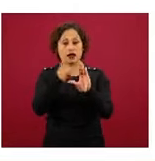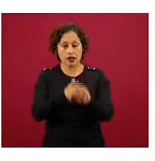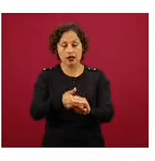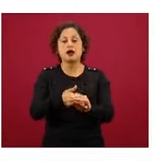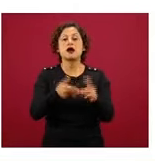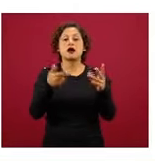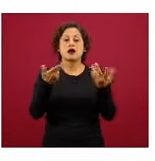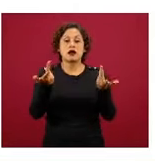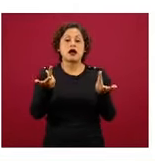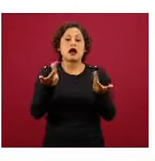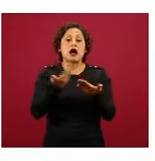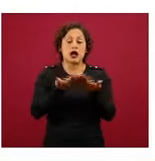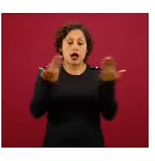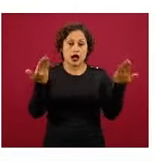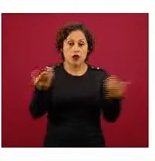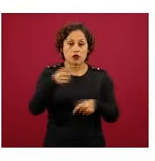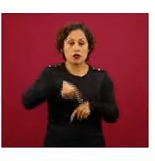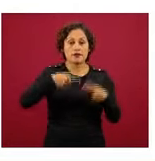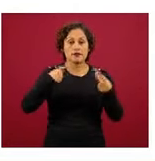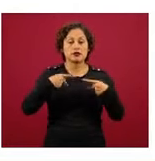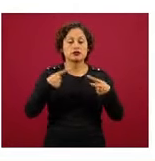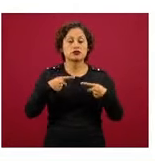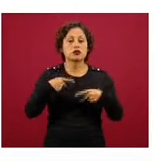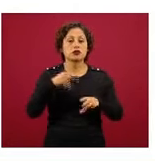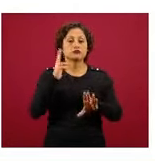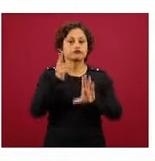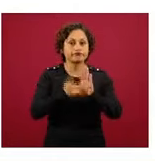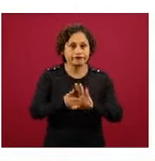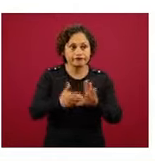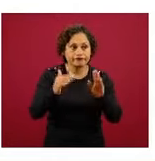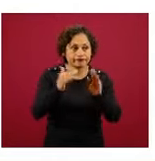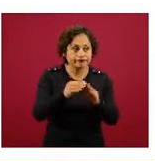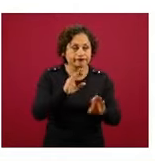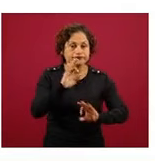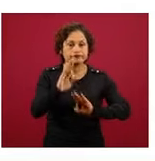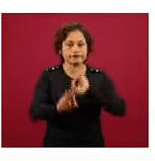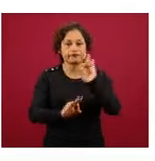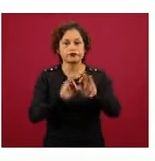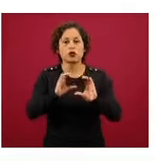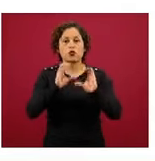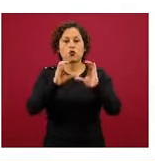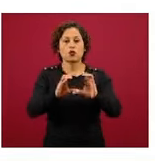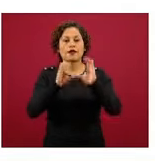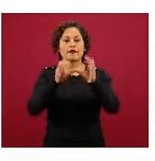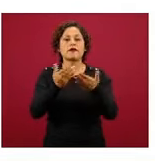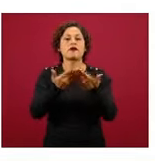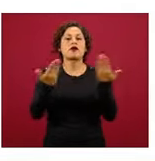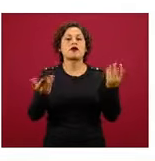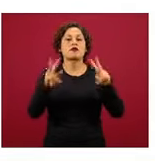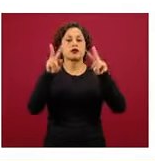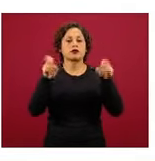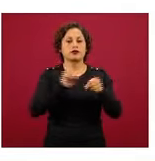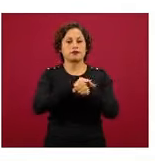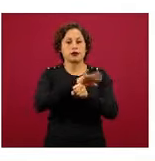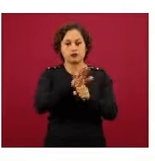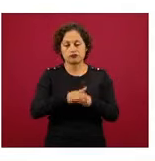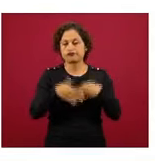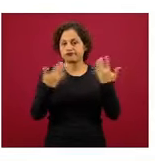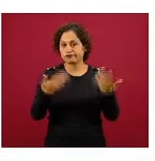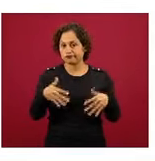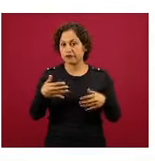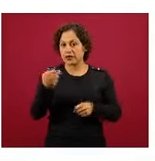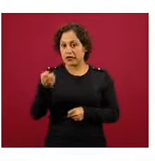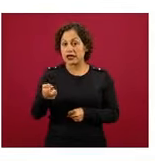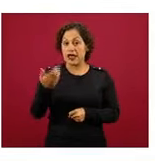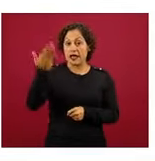COVID-19 y esta fue publicada muy tempranamente el 21 de marzo. Desde entonces se ha actualizado.